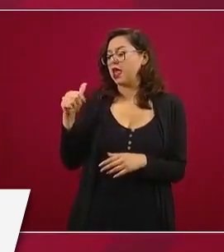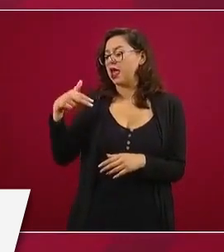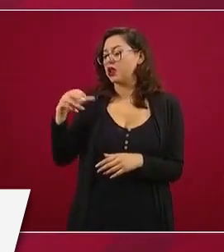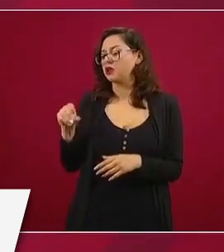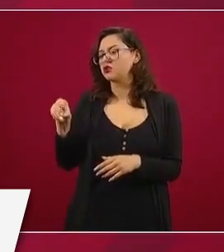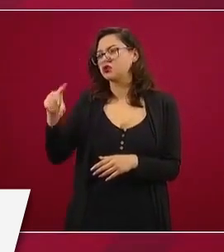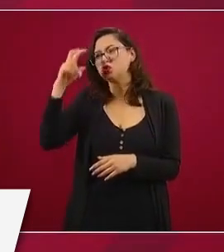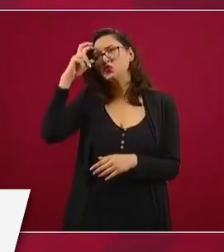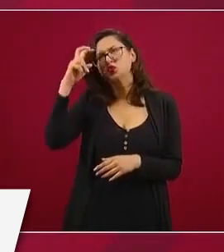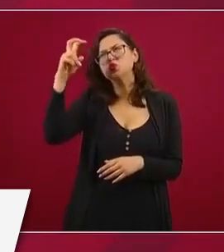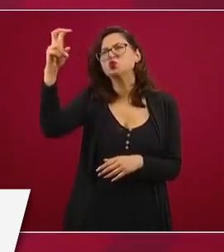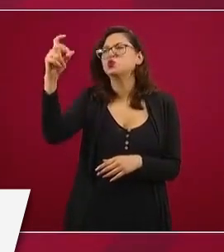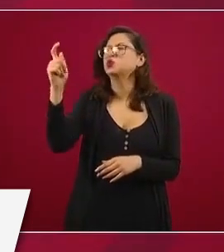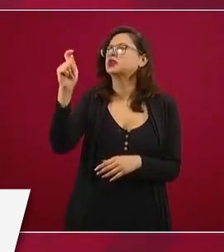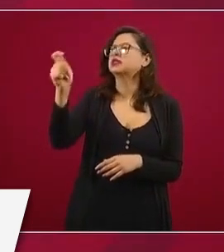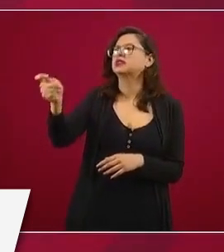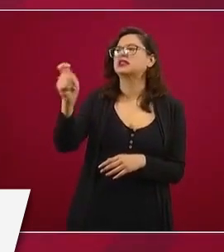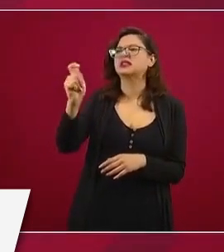que